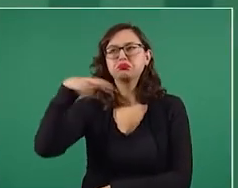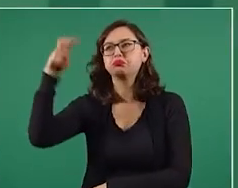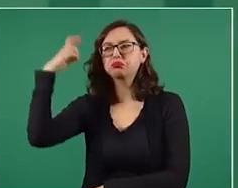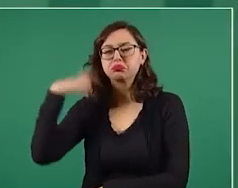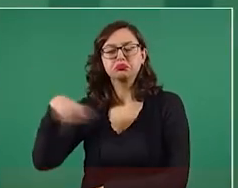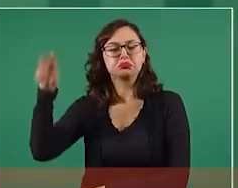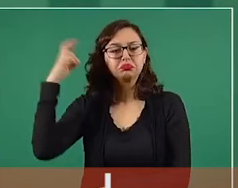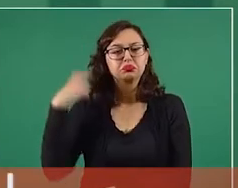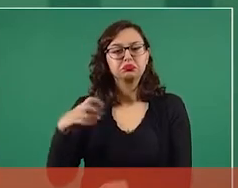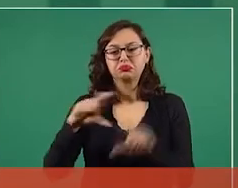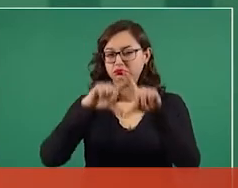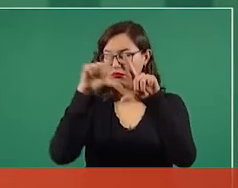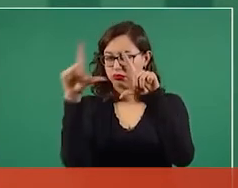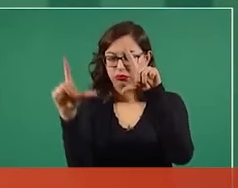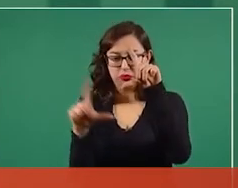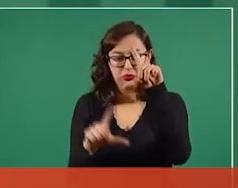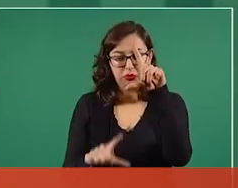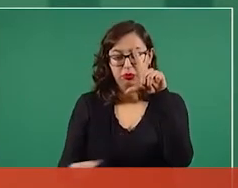que